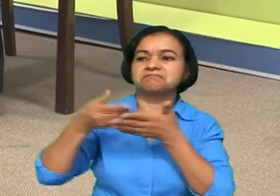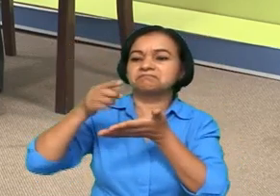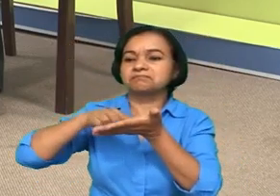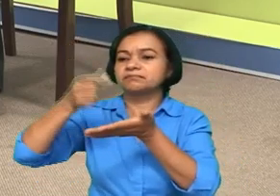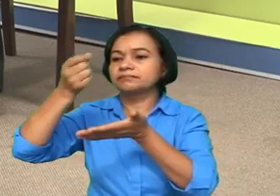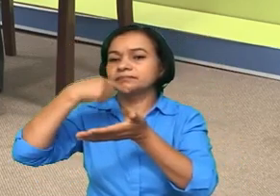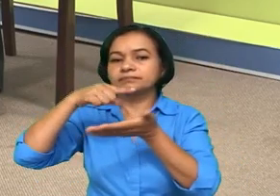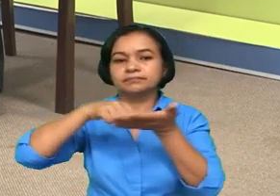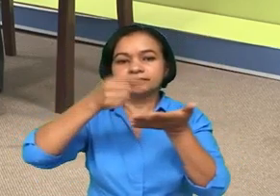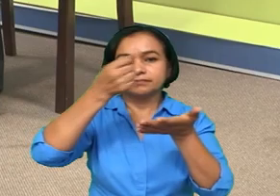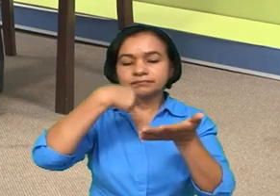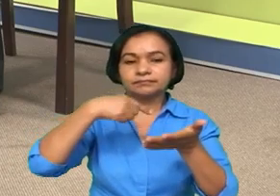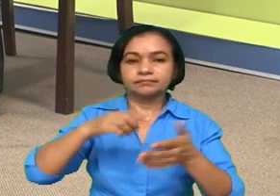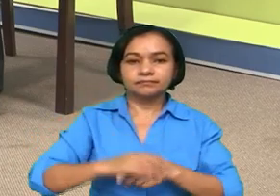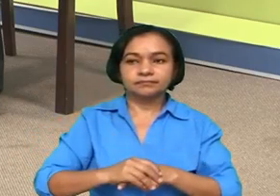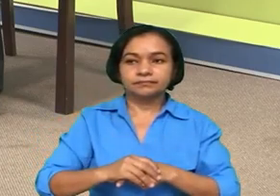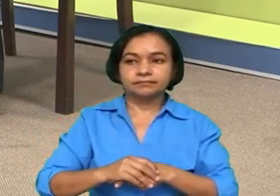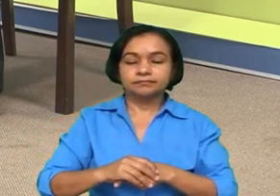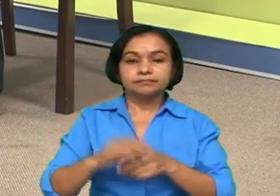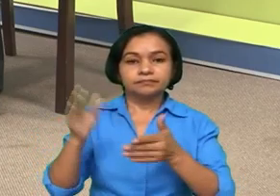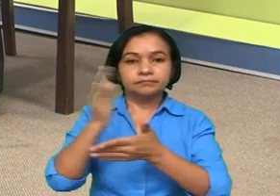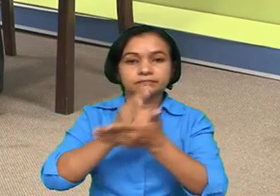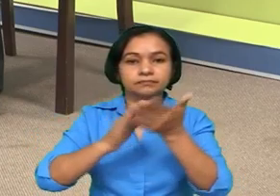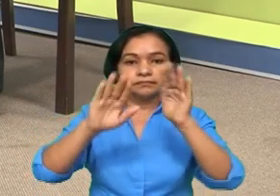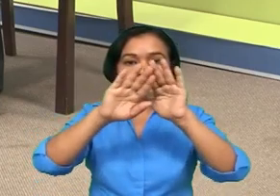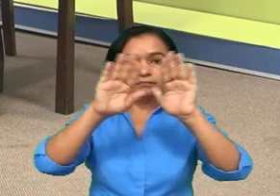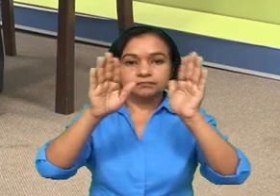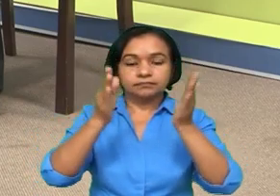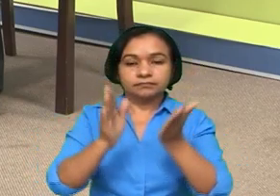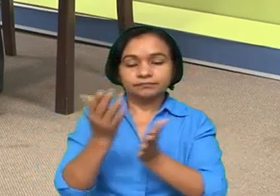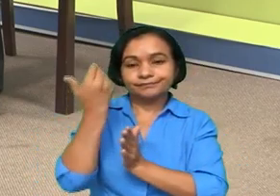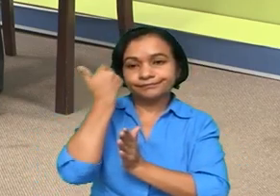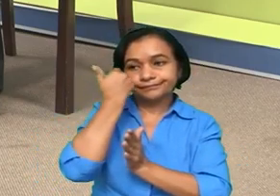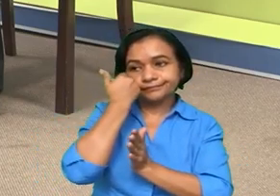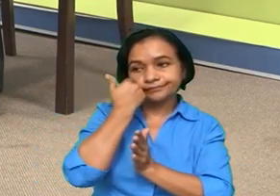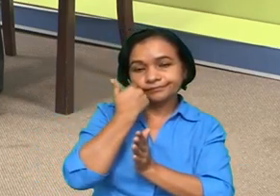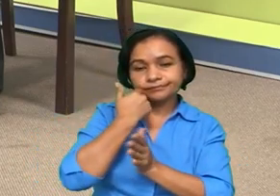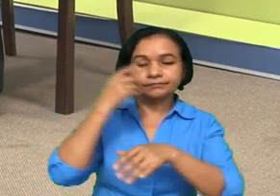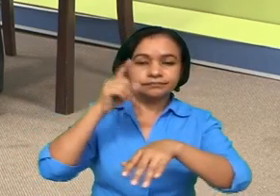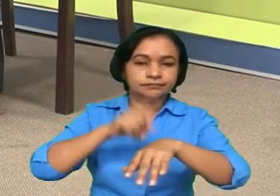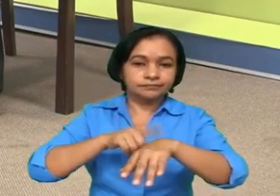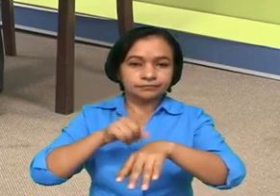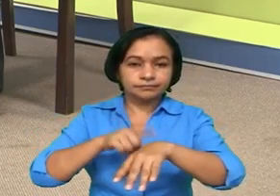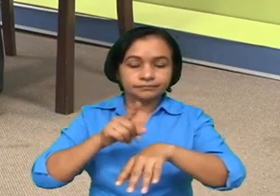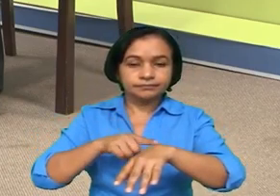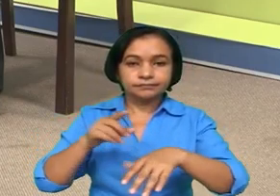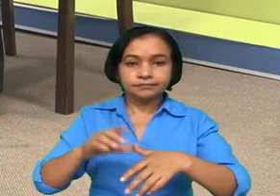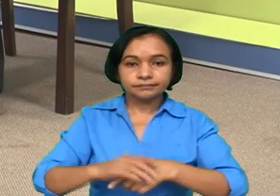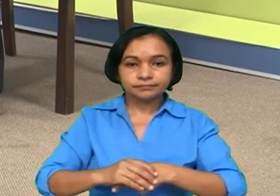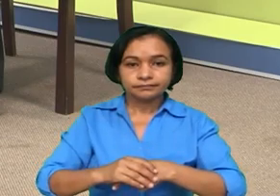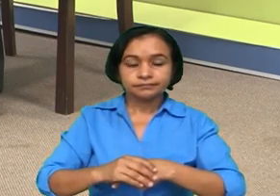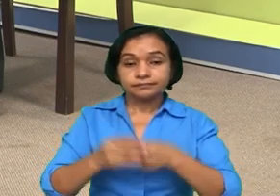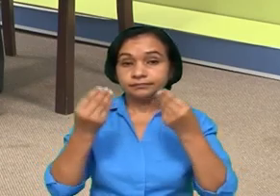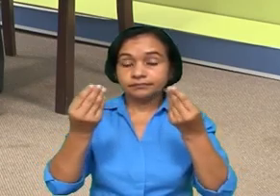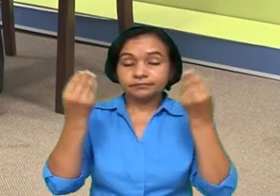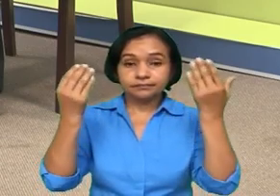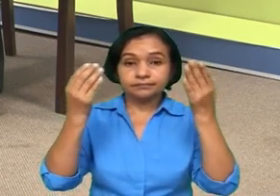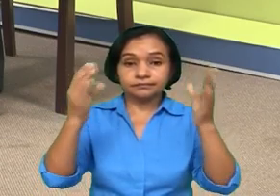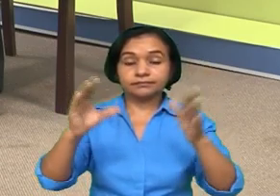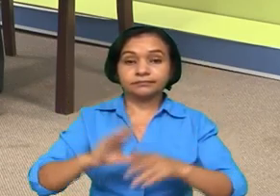pena también, doctora. Algunas mujeres por pena. Porque está la por falsa pena, por tiempo. Sí. Pues son muchos, muchos